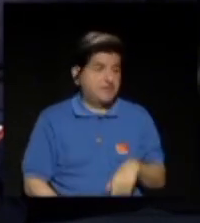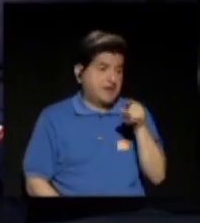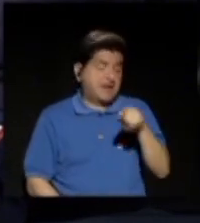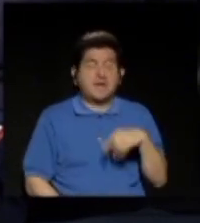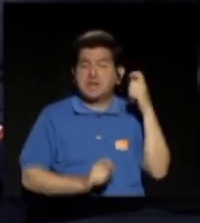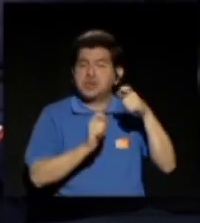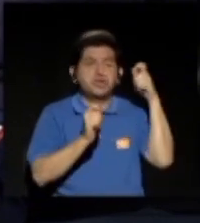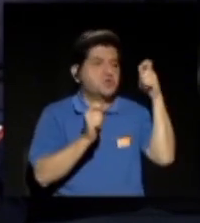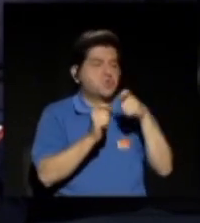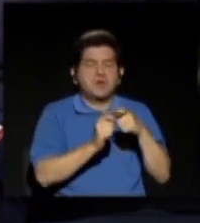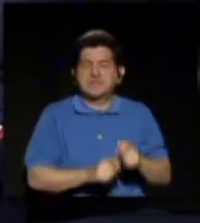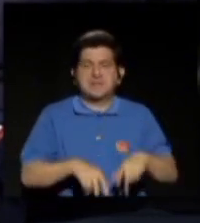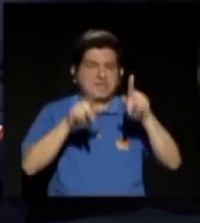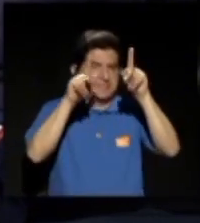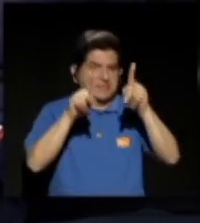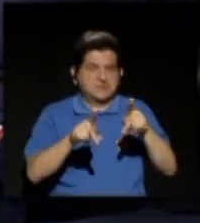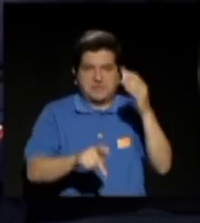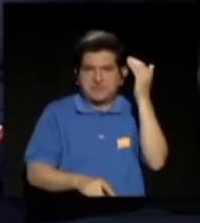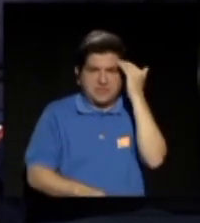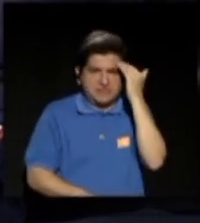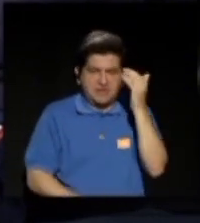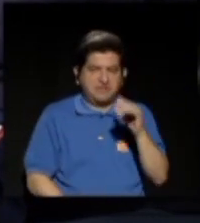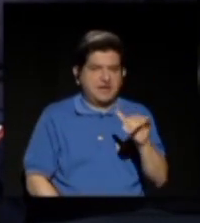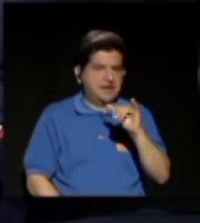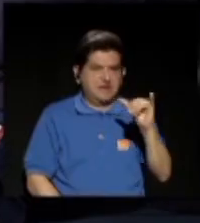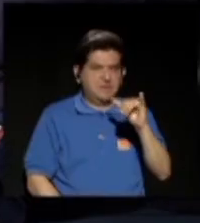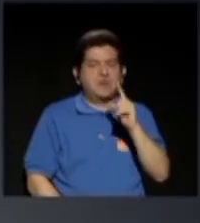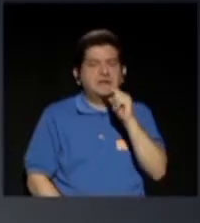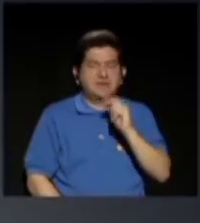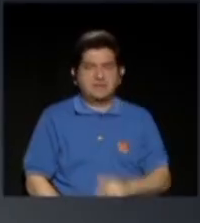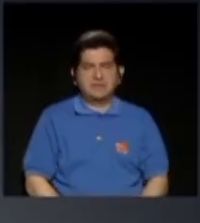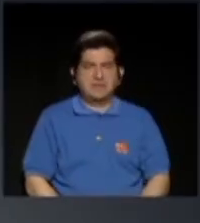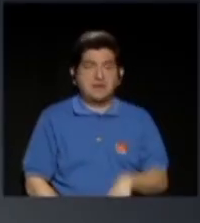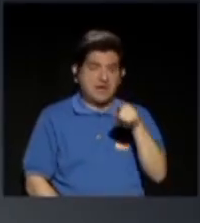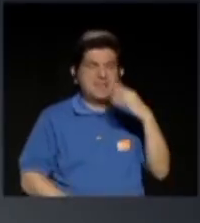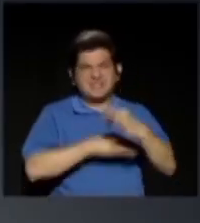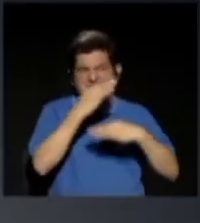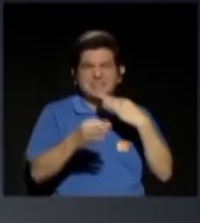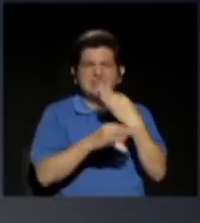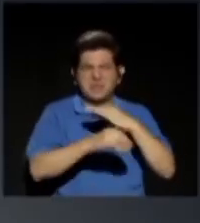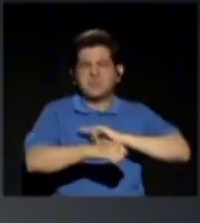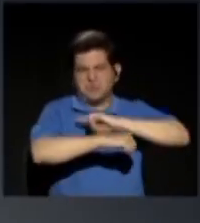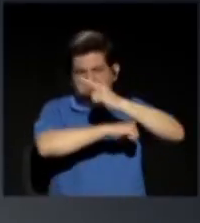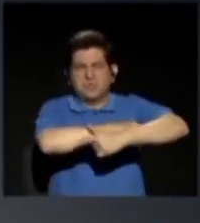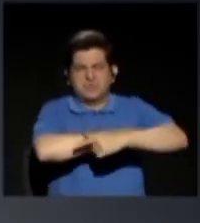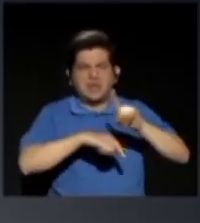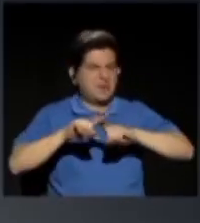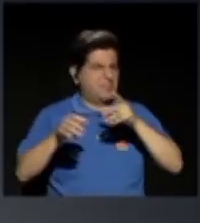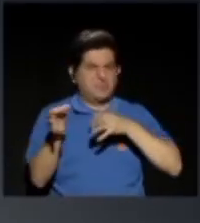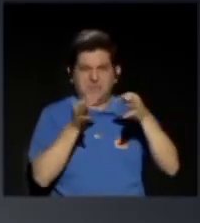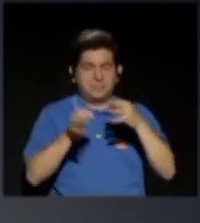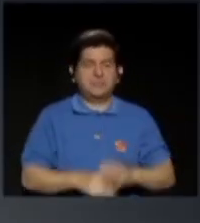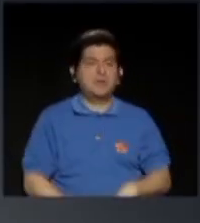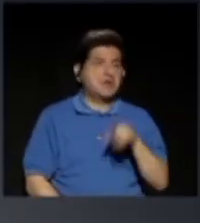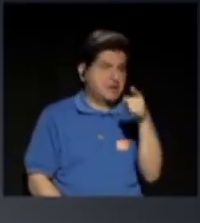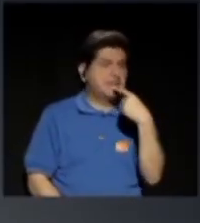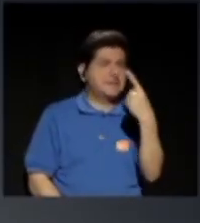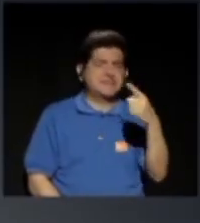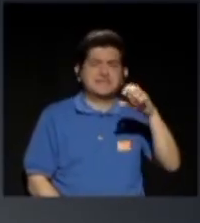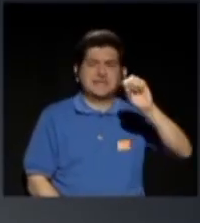voy a entrar más en esos términos, pero don Milton nos hablaba de la sal.